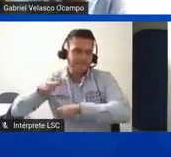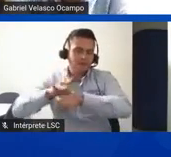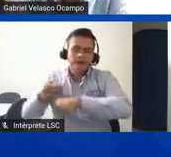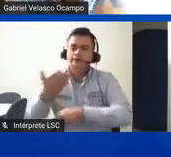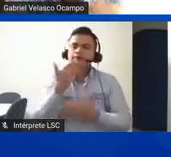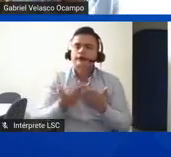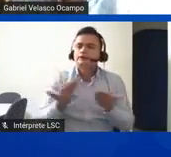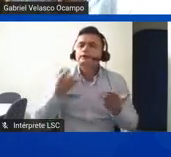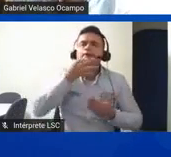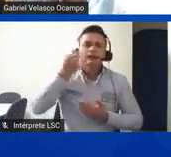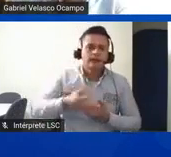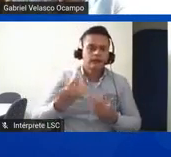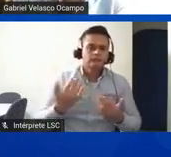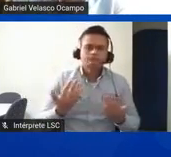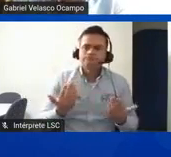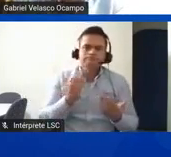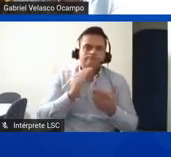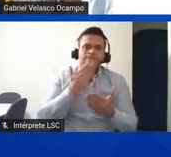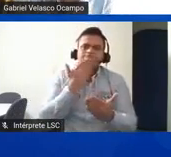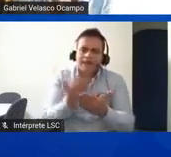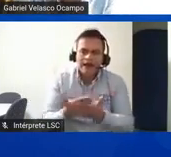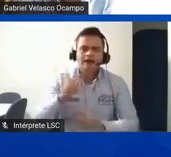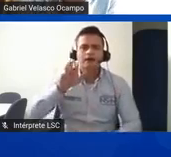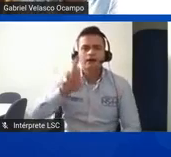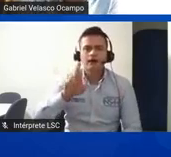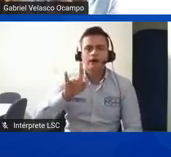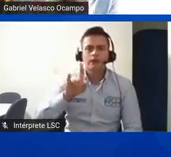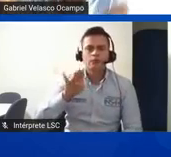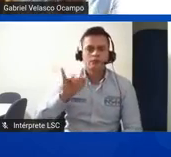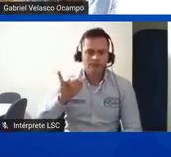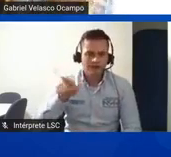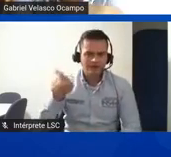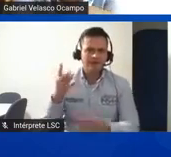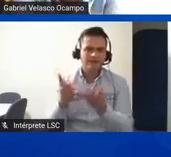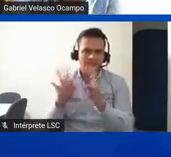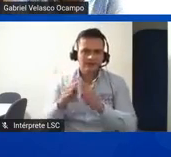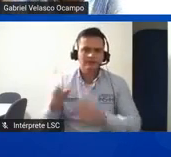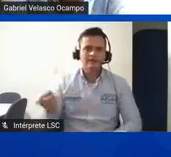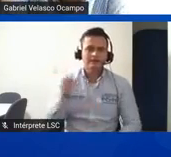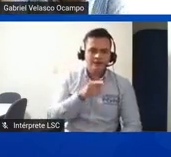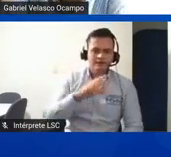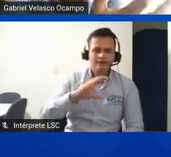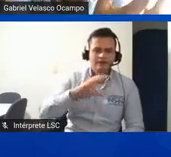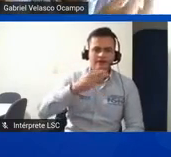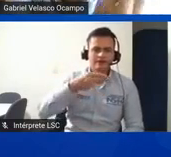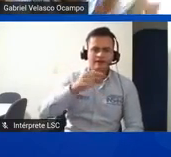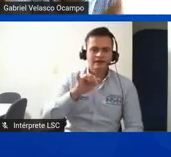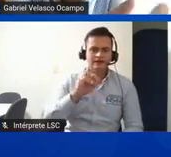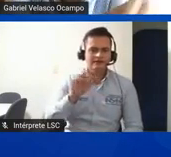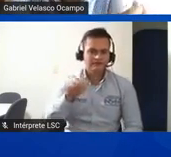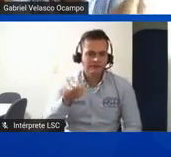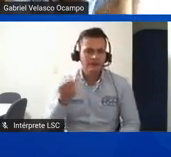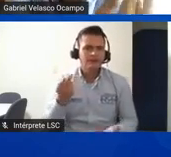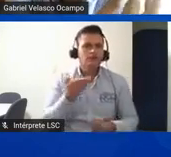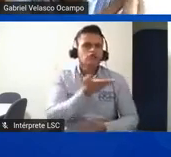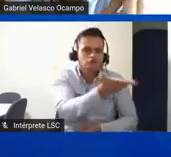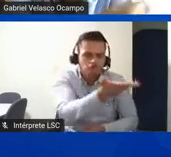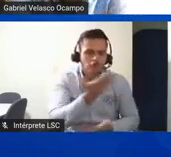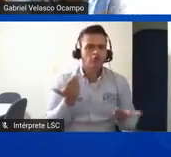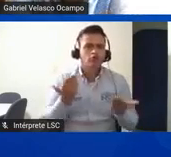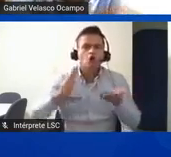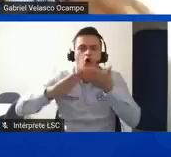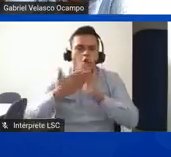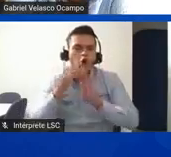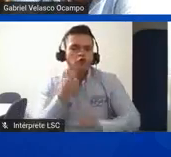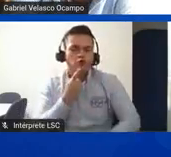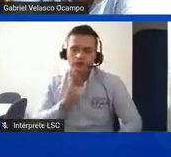verdad agradecerle a Ruby, a Cristian, a ustedes, a toda la comunidad sorda, a todas las personas que